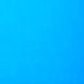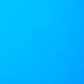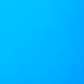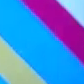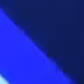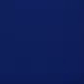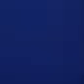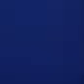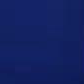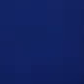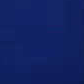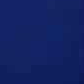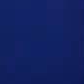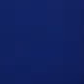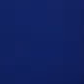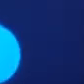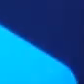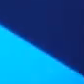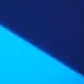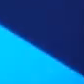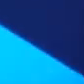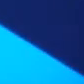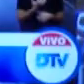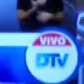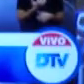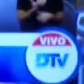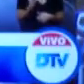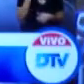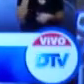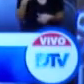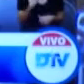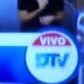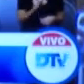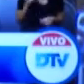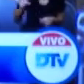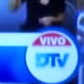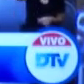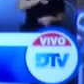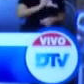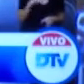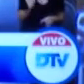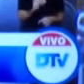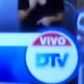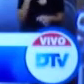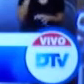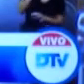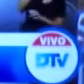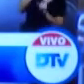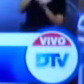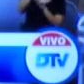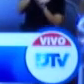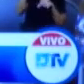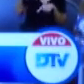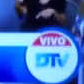Buenos días, Ignacio. Buenos días, Marcelo, a vos y a toda tu audiencia. Muy bien, diputado, cuéntenos,